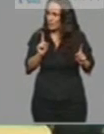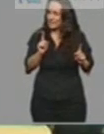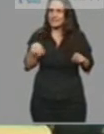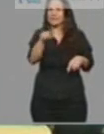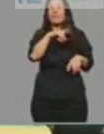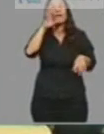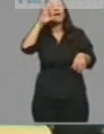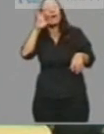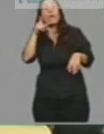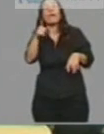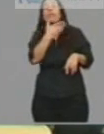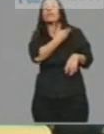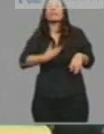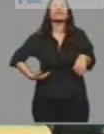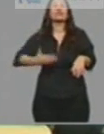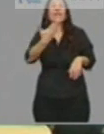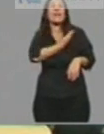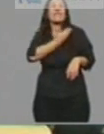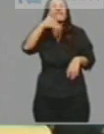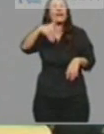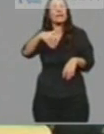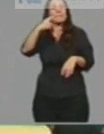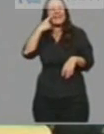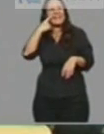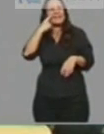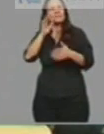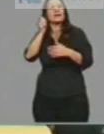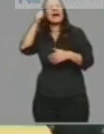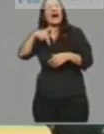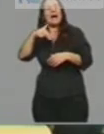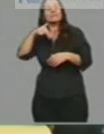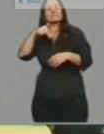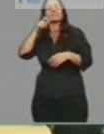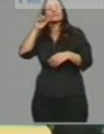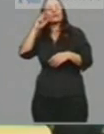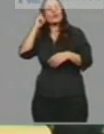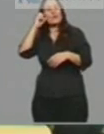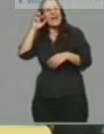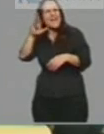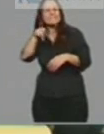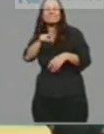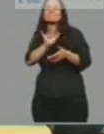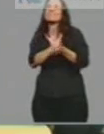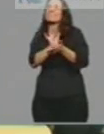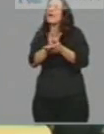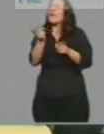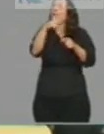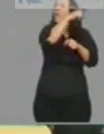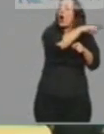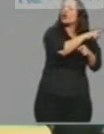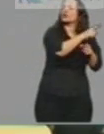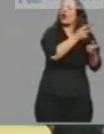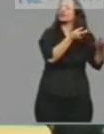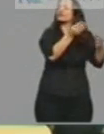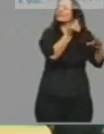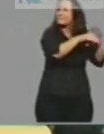exdirectora del Fondo Monetario Internacional, Ann Kruger, también a numerosos fondos de administración que también